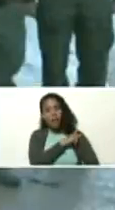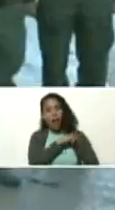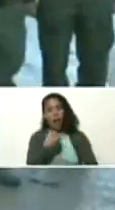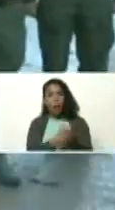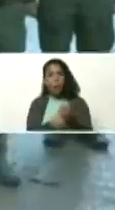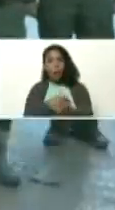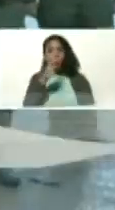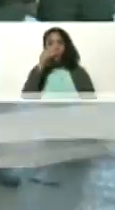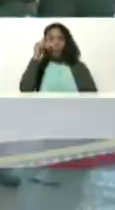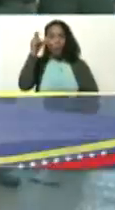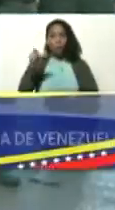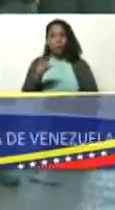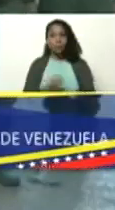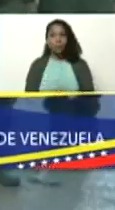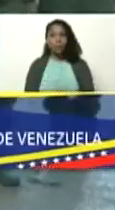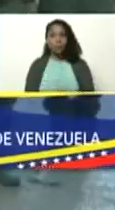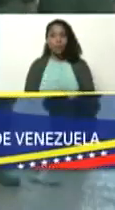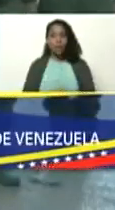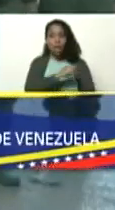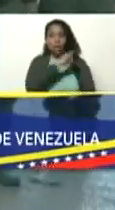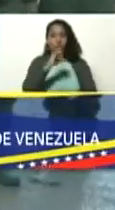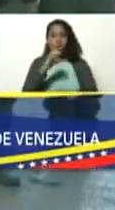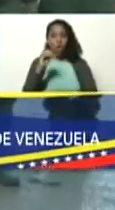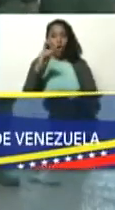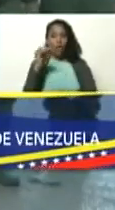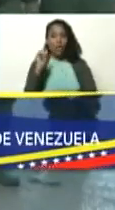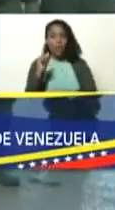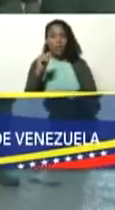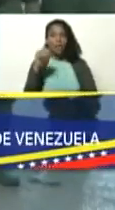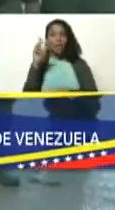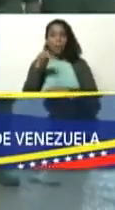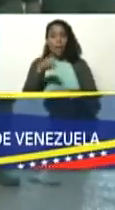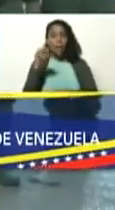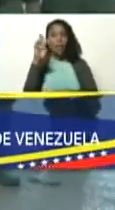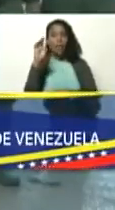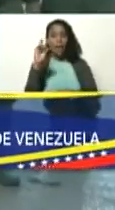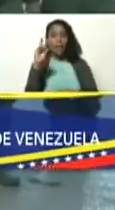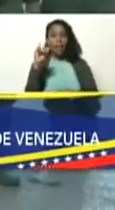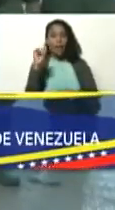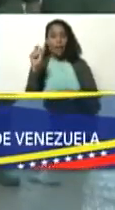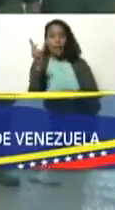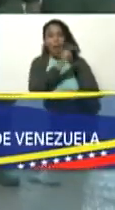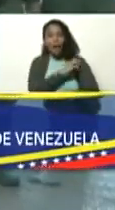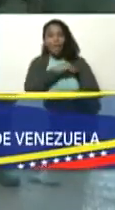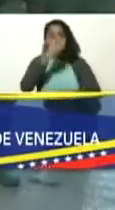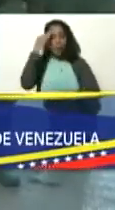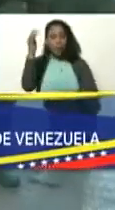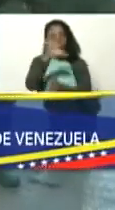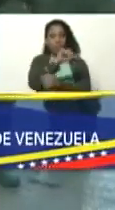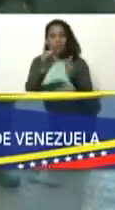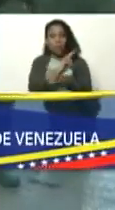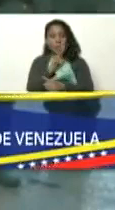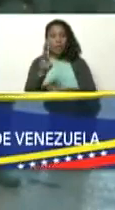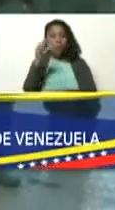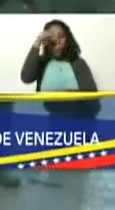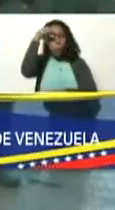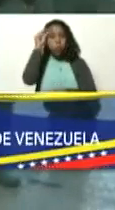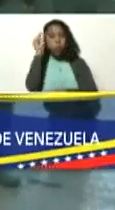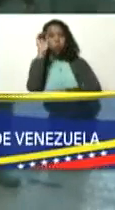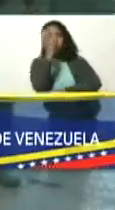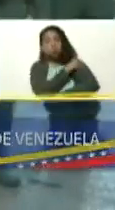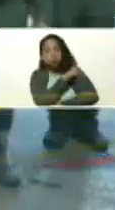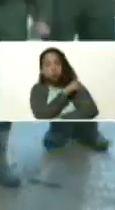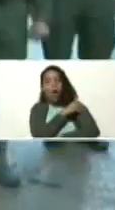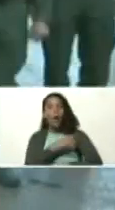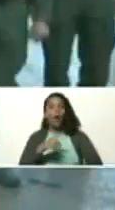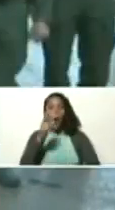Lares. También los comandantes de la SODI y la RED, y como usted ha dicho, los jefes militares, está el vicepresidente Reverol, la gobernadora, el